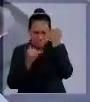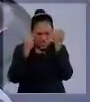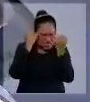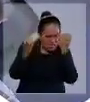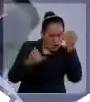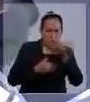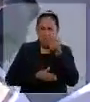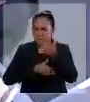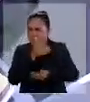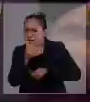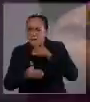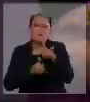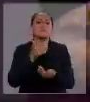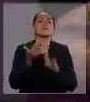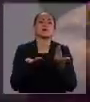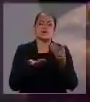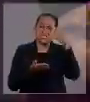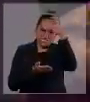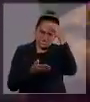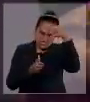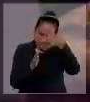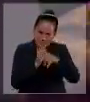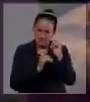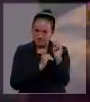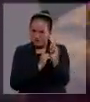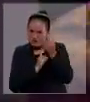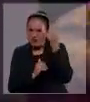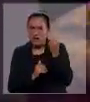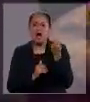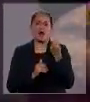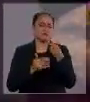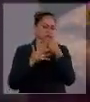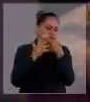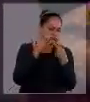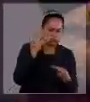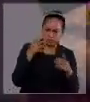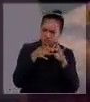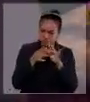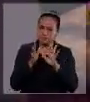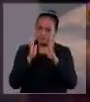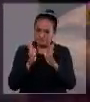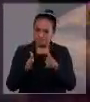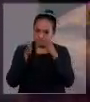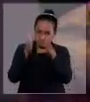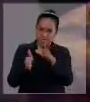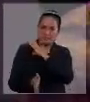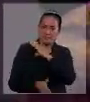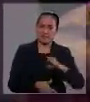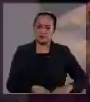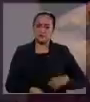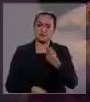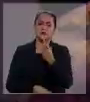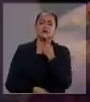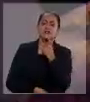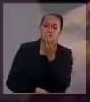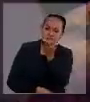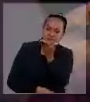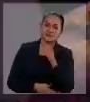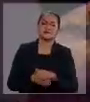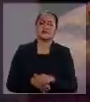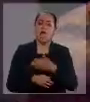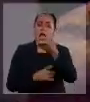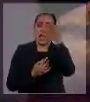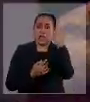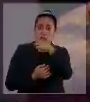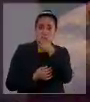de ciencia específica para resolver problemas. Candidato López Obrador, en su momento se propuso crear una Secretaría de Ciencia y